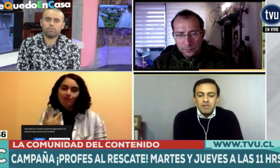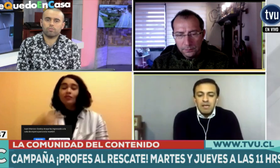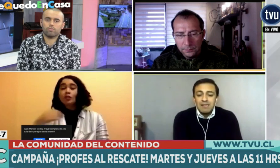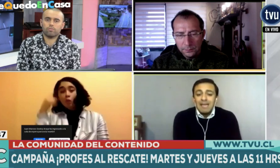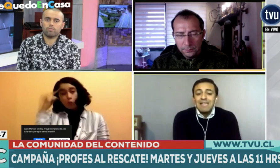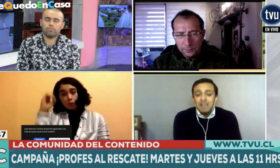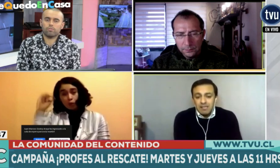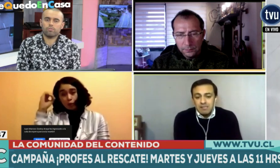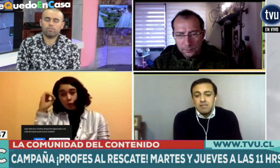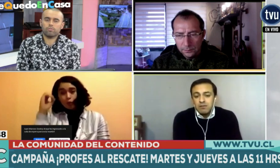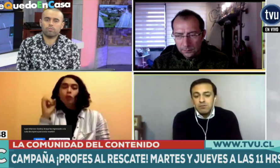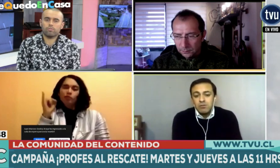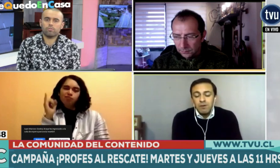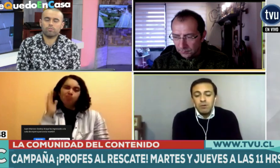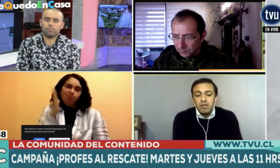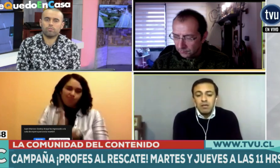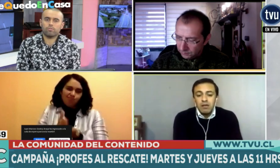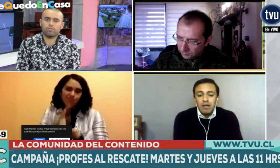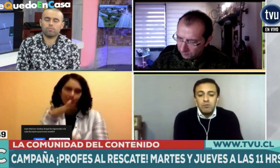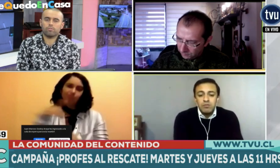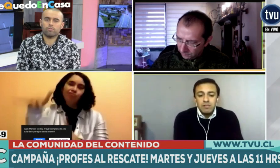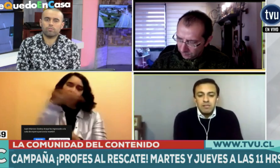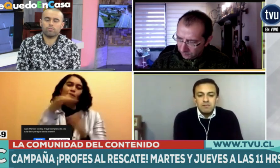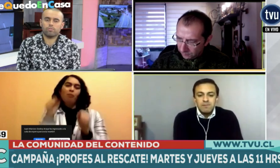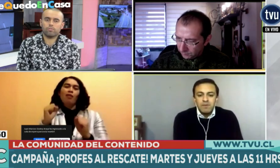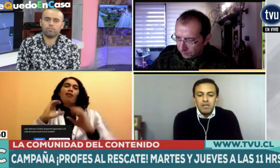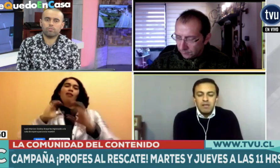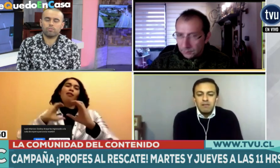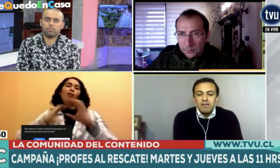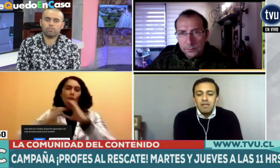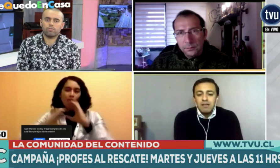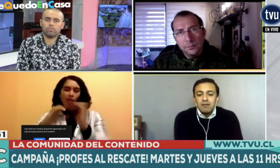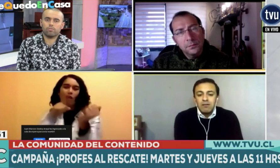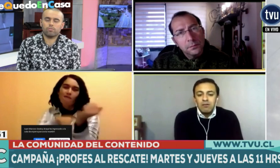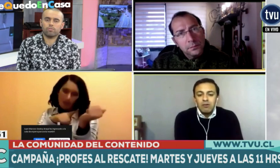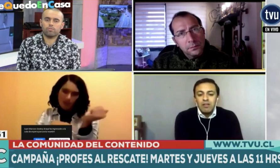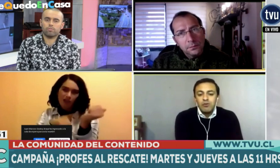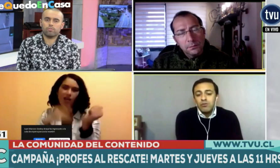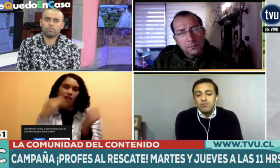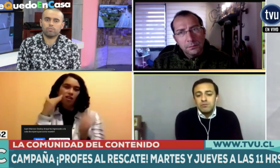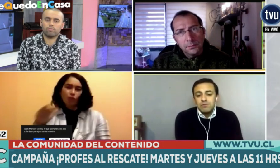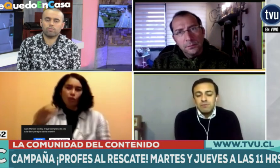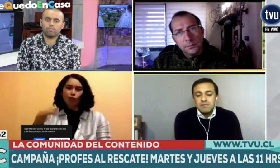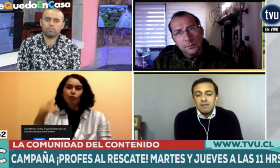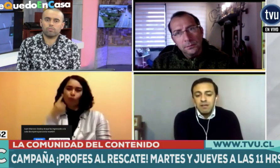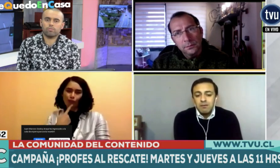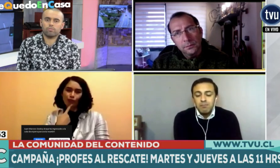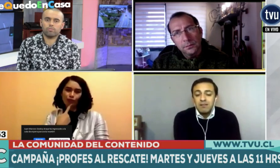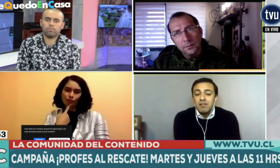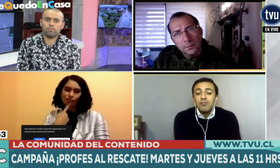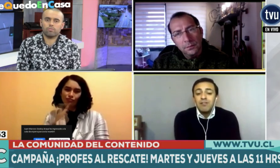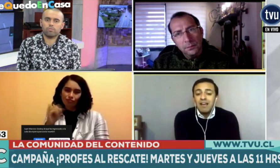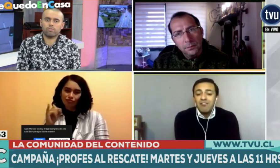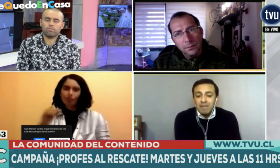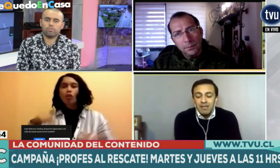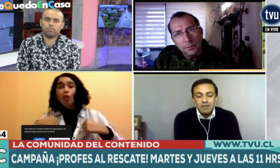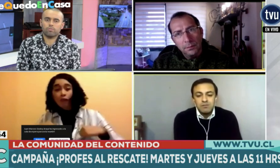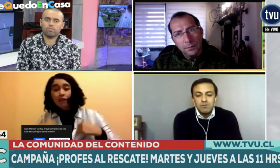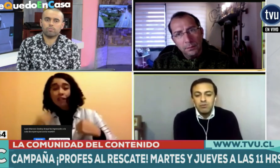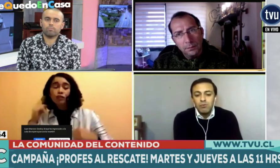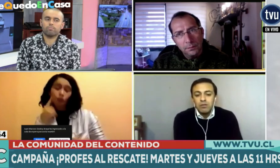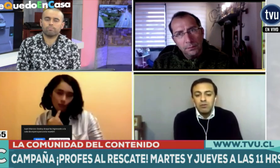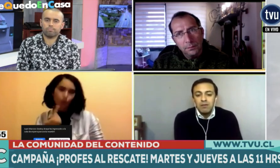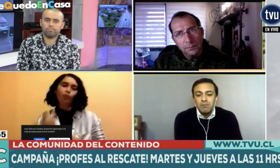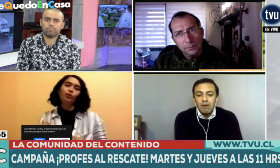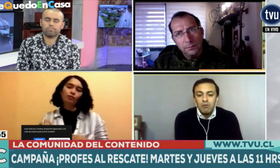Y está el interés, sí. Nosotros vemos que hay mucho interés. Debería, ojalá todos, ver, partiendo desde la familia,